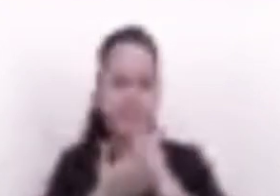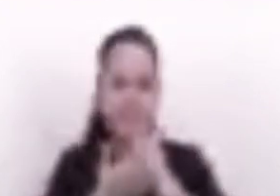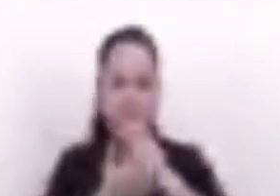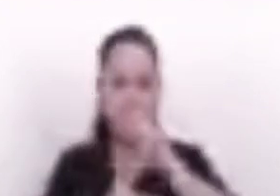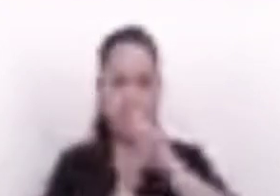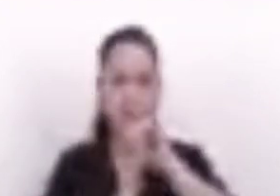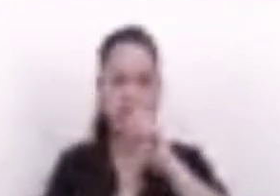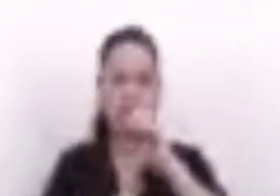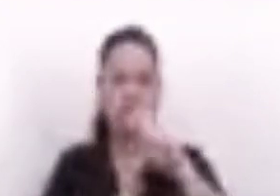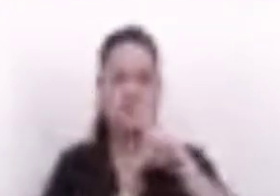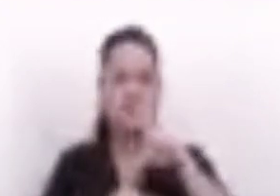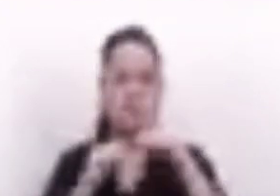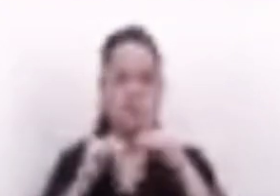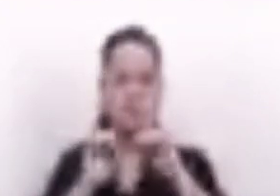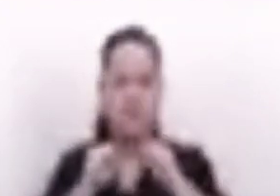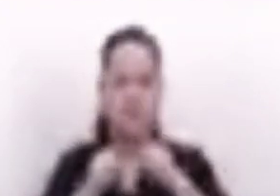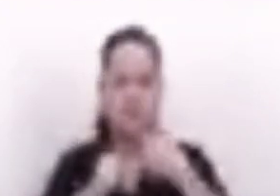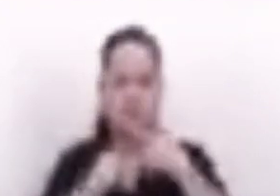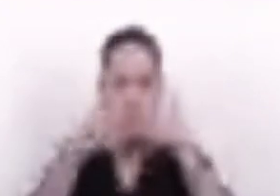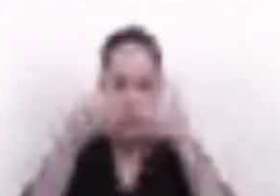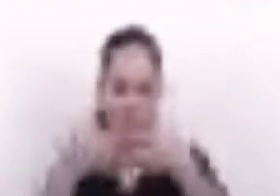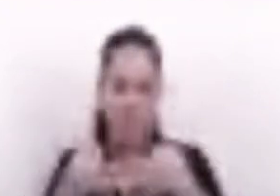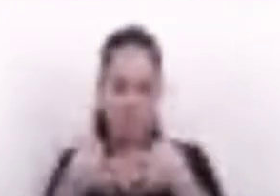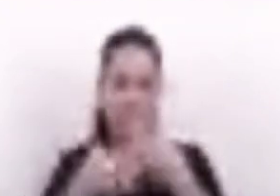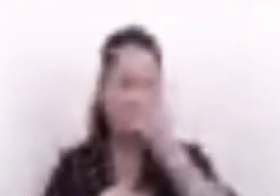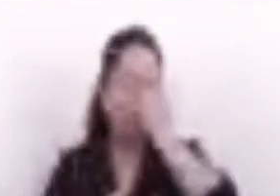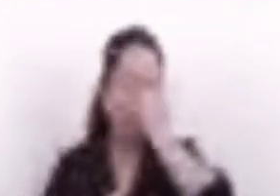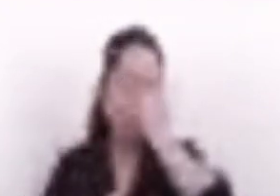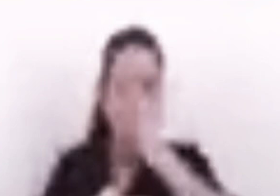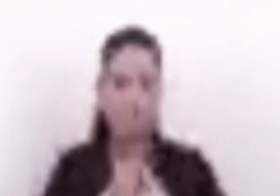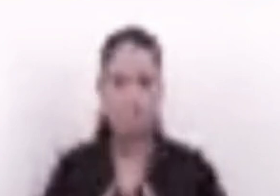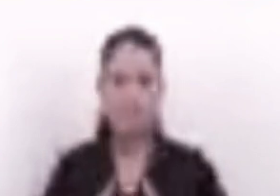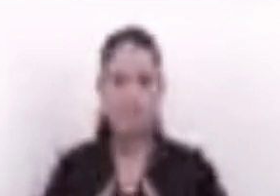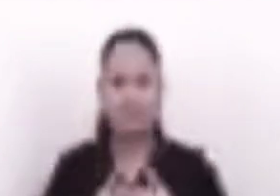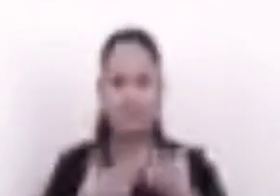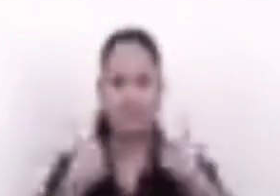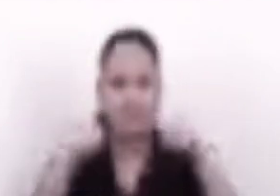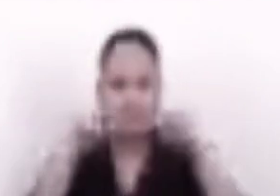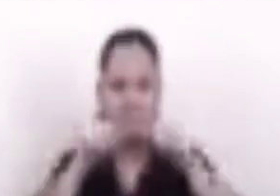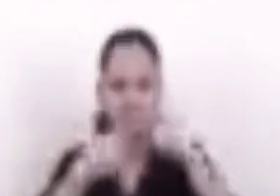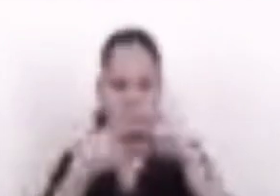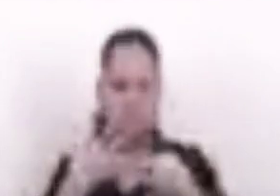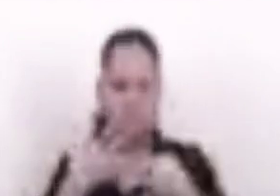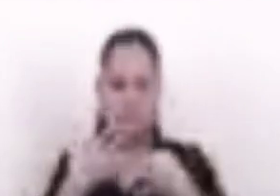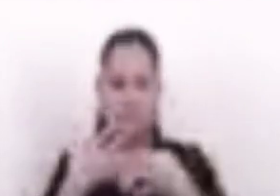CAP. El oficialismo debería tener vergüenza de aprobar una ley que